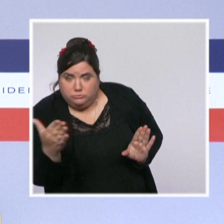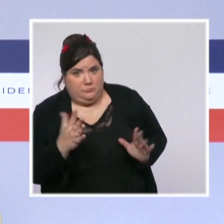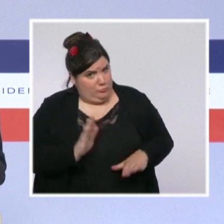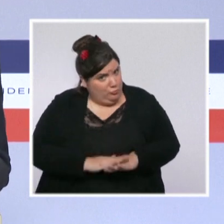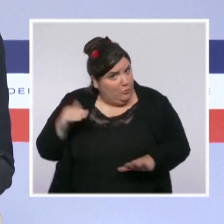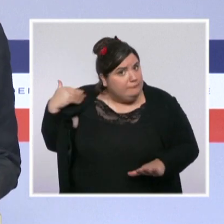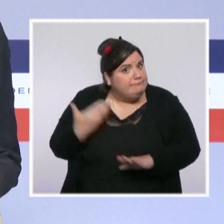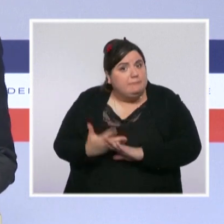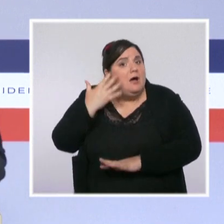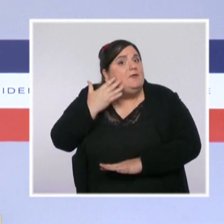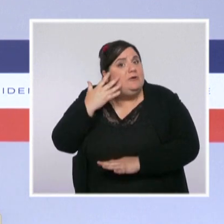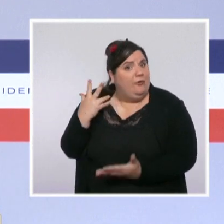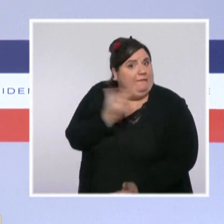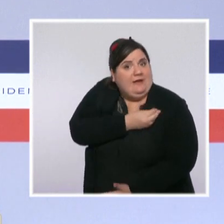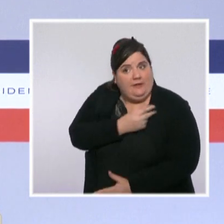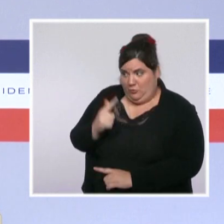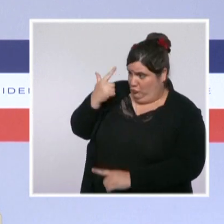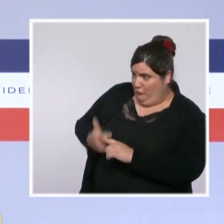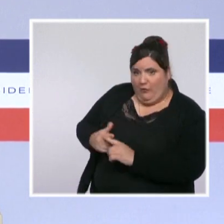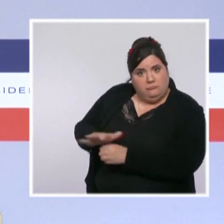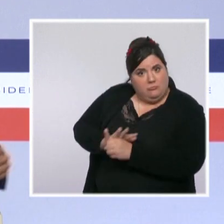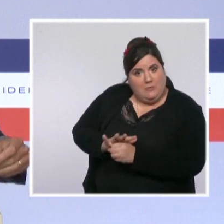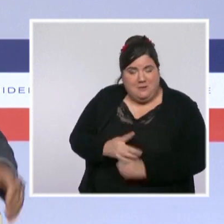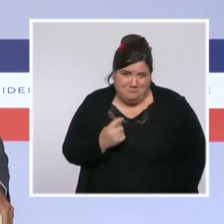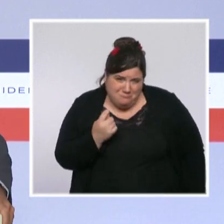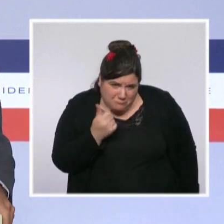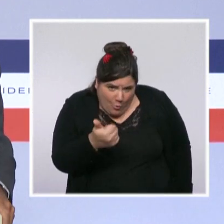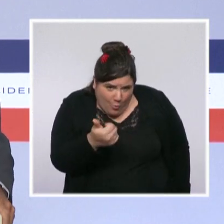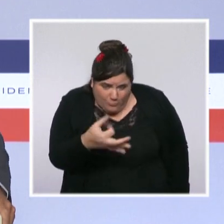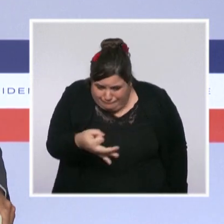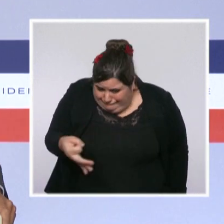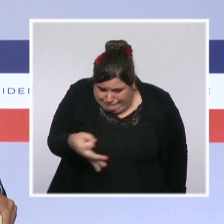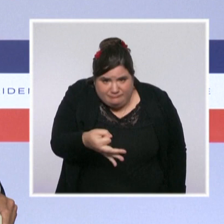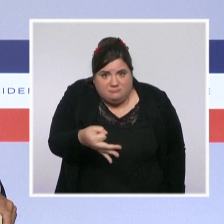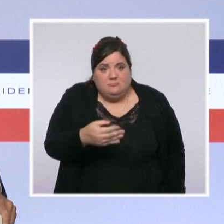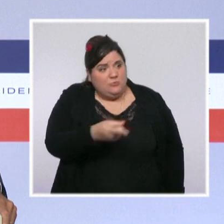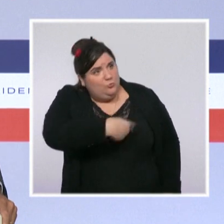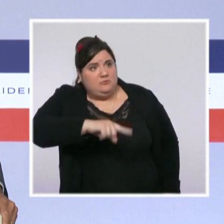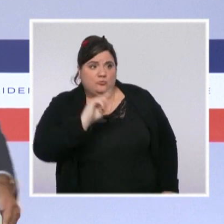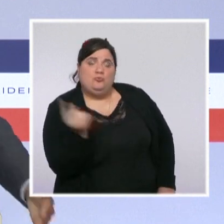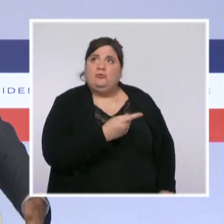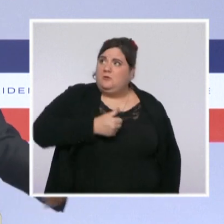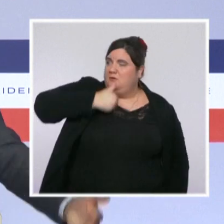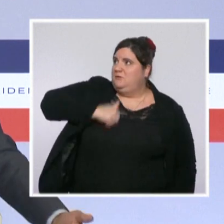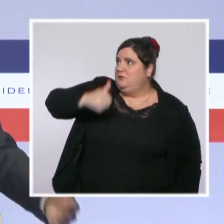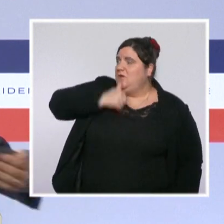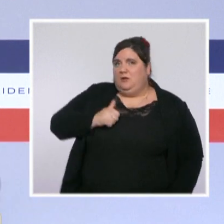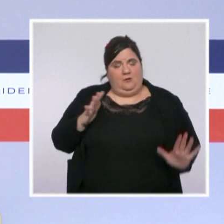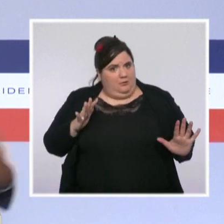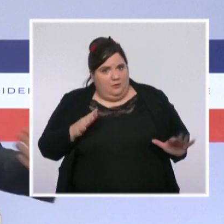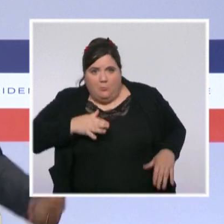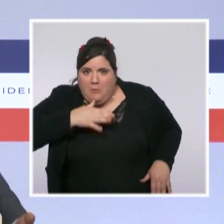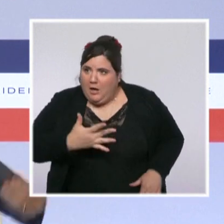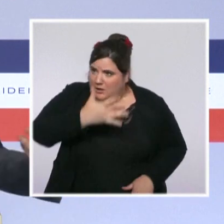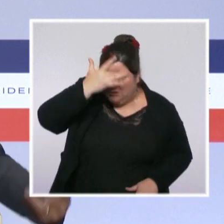El número de adolescentes que ha recibido la pauta completa de vacunación es actualmente bajo y obviamente está fuera de lugar imponerles a ellos y a sus familias un